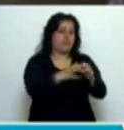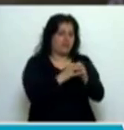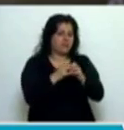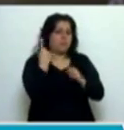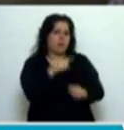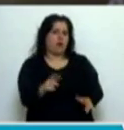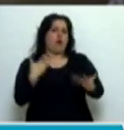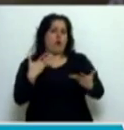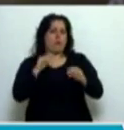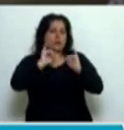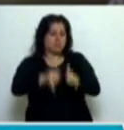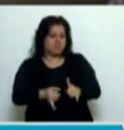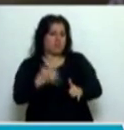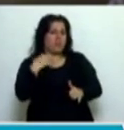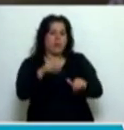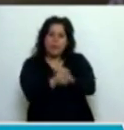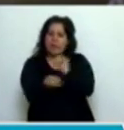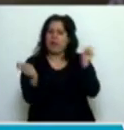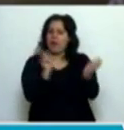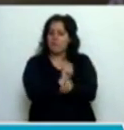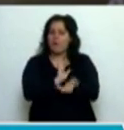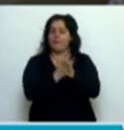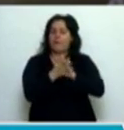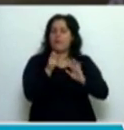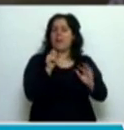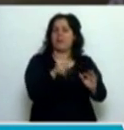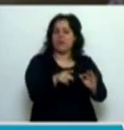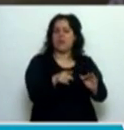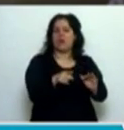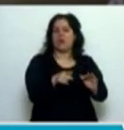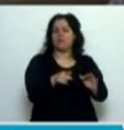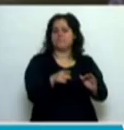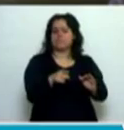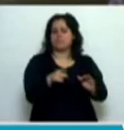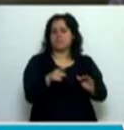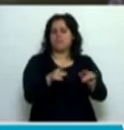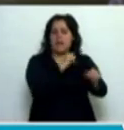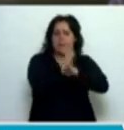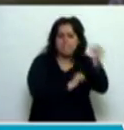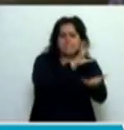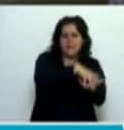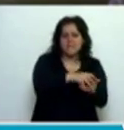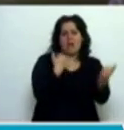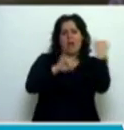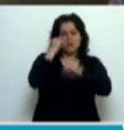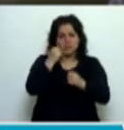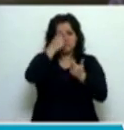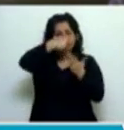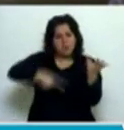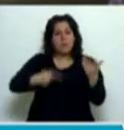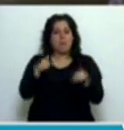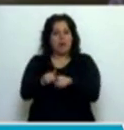lógico cambiar la matriz de activo transitorio financiero